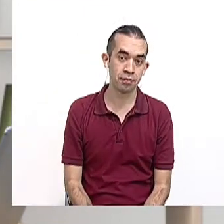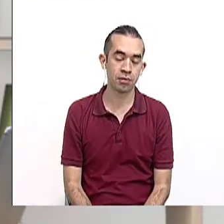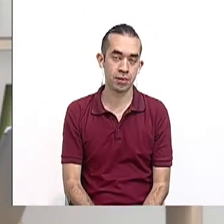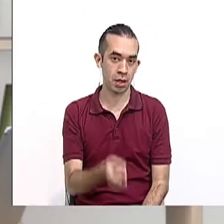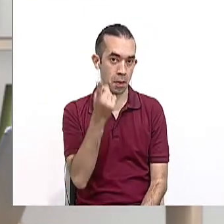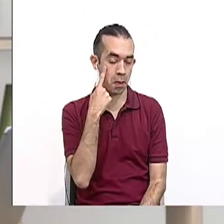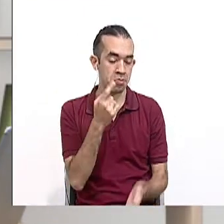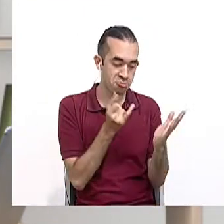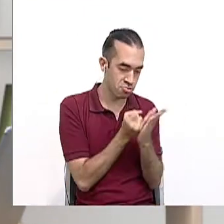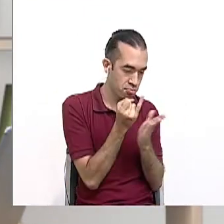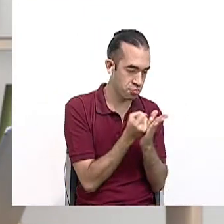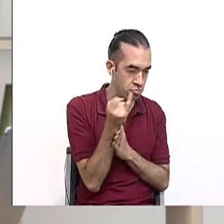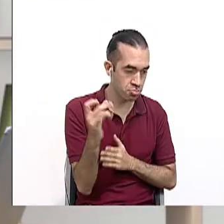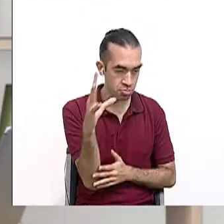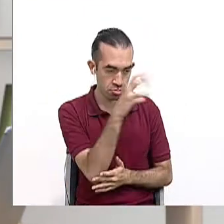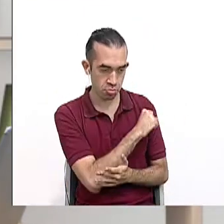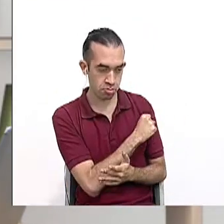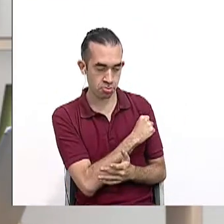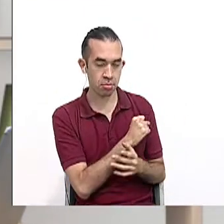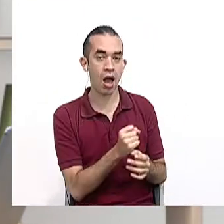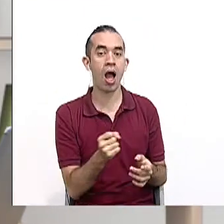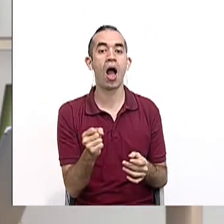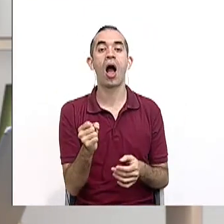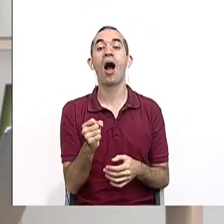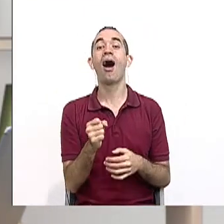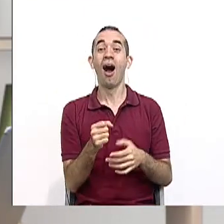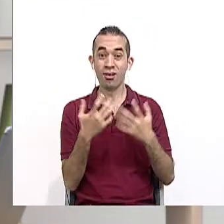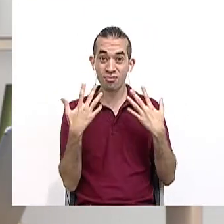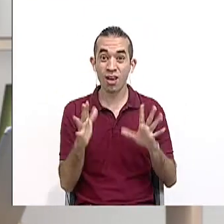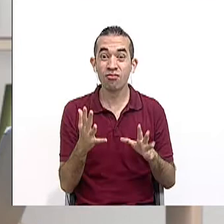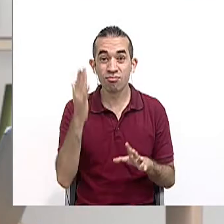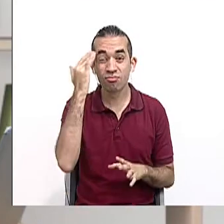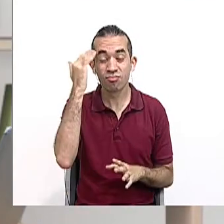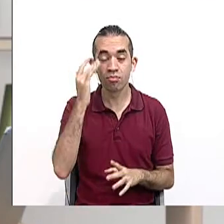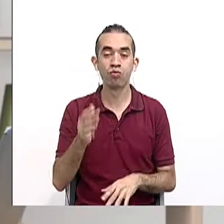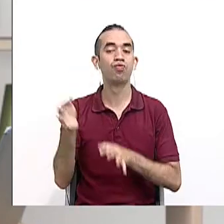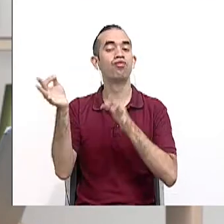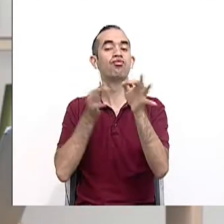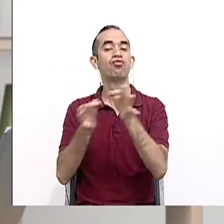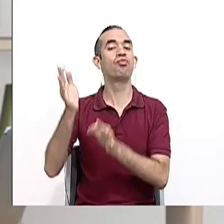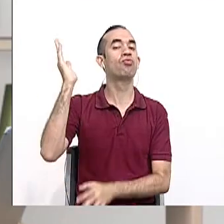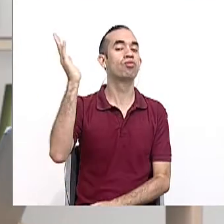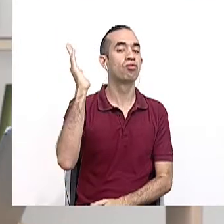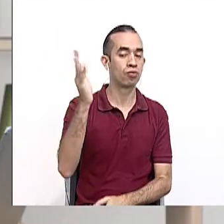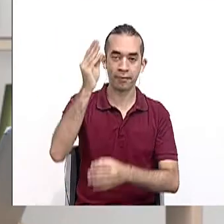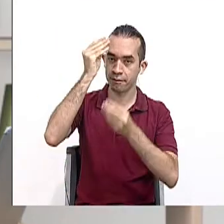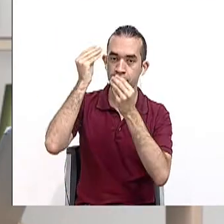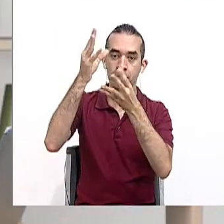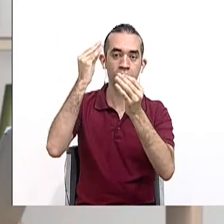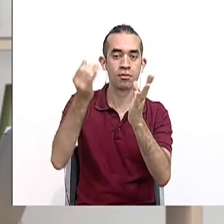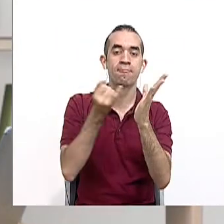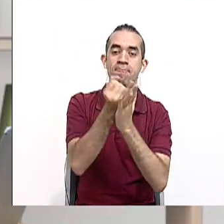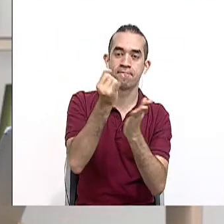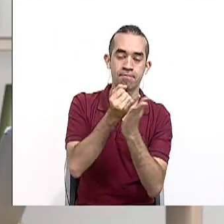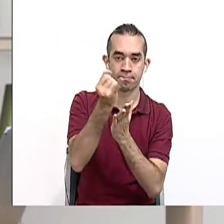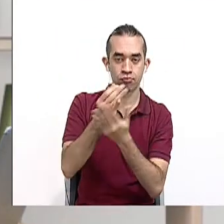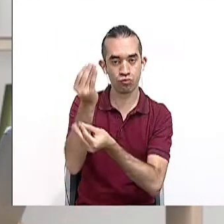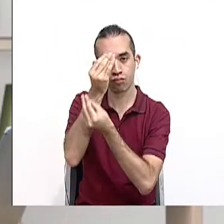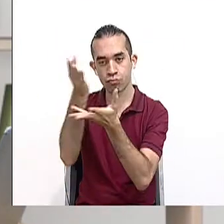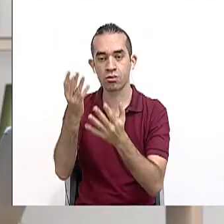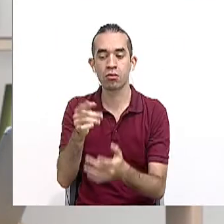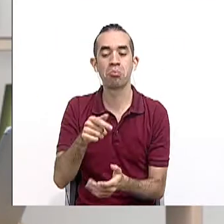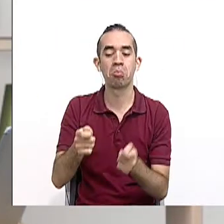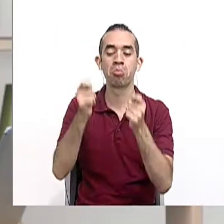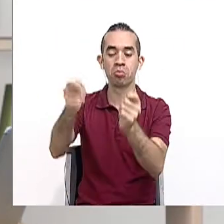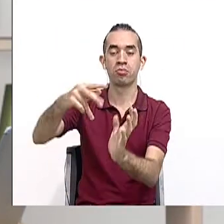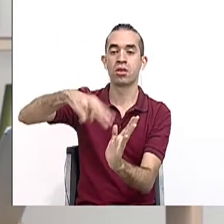investigación, indagamos y presentamos nuestras conclusiones, nuestra información, nuestra investigación a un lector.